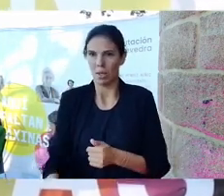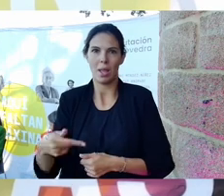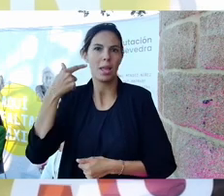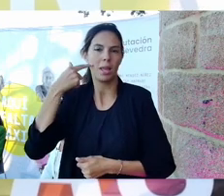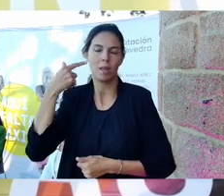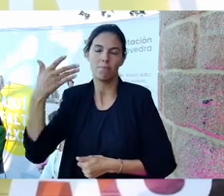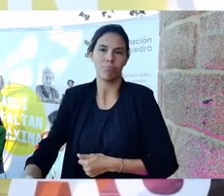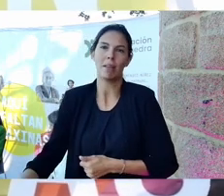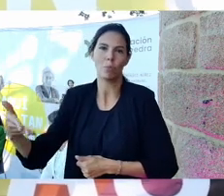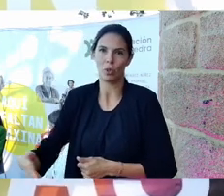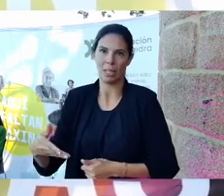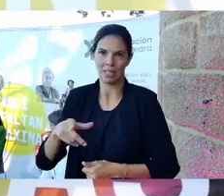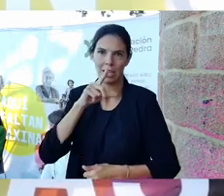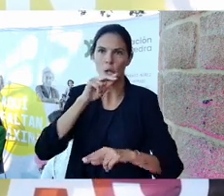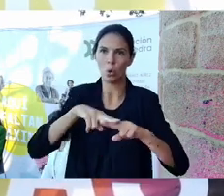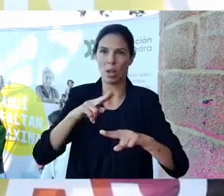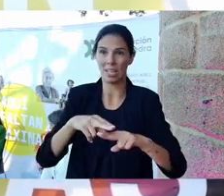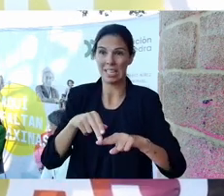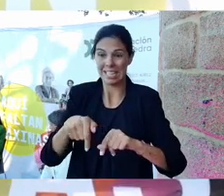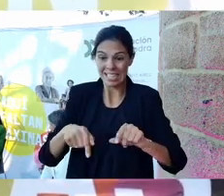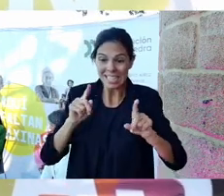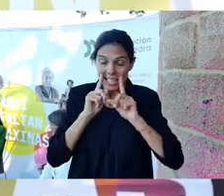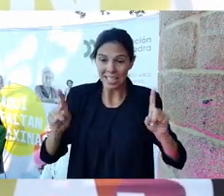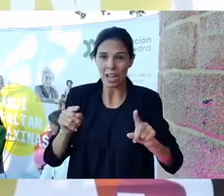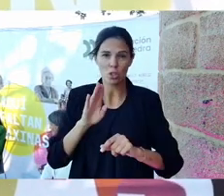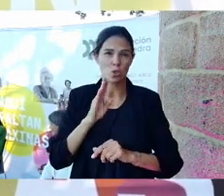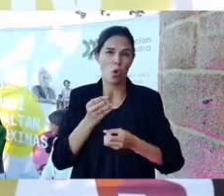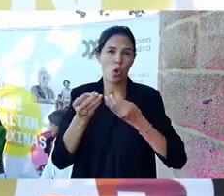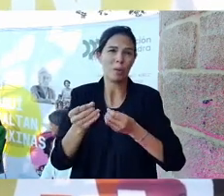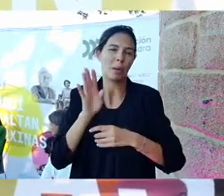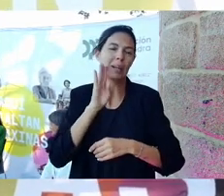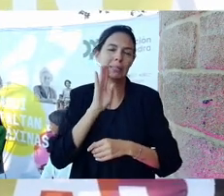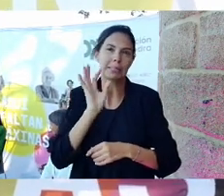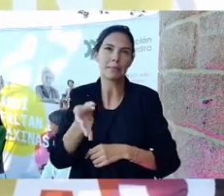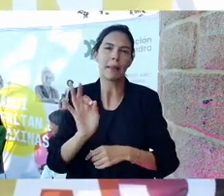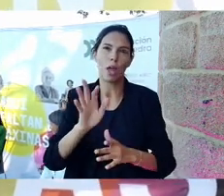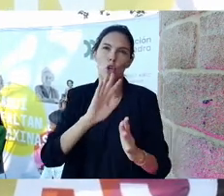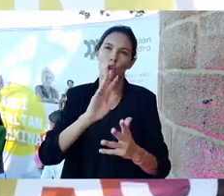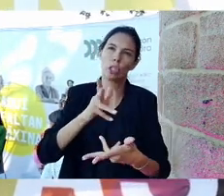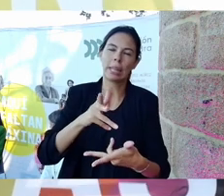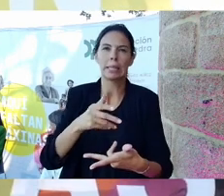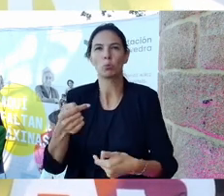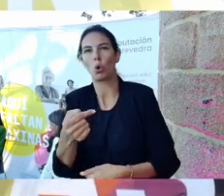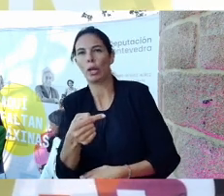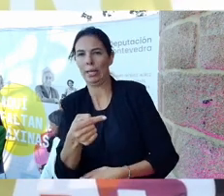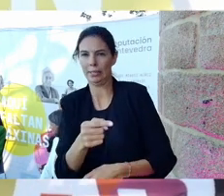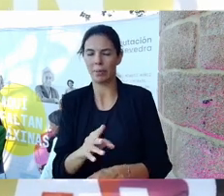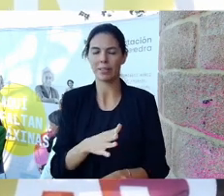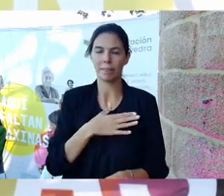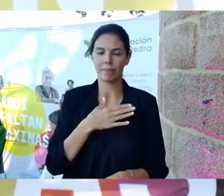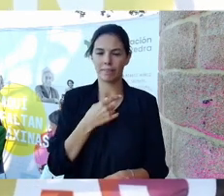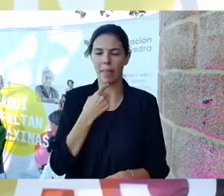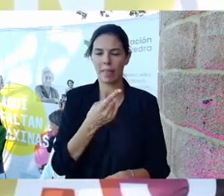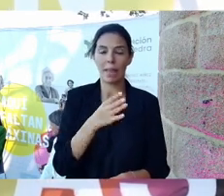tan interesante como es Urraca, que en este caso, como comentaba Marian, sí que trae malas noticias en el sentido de que